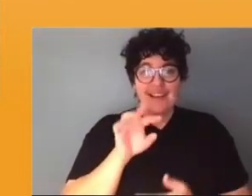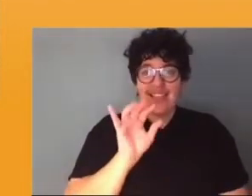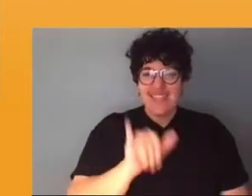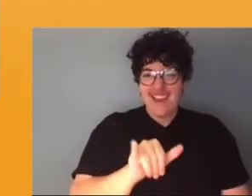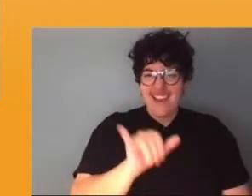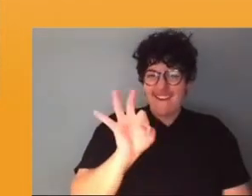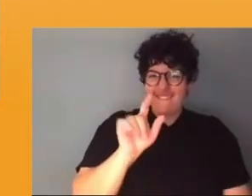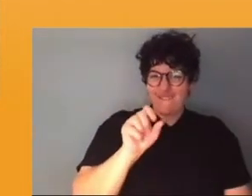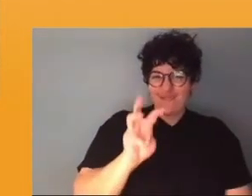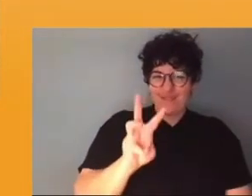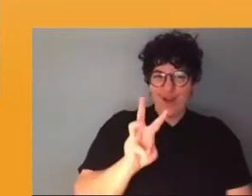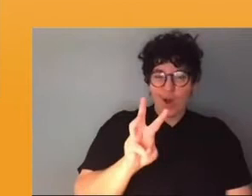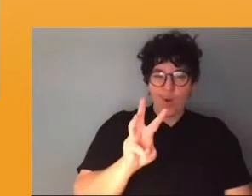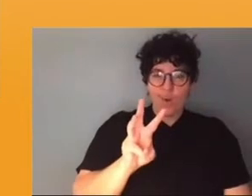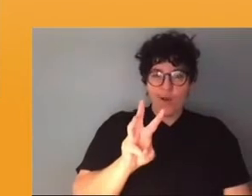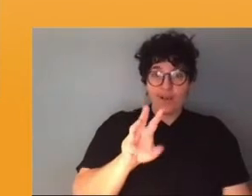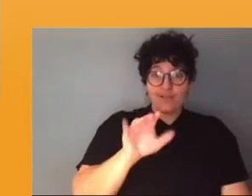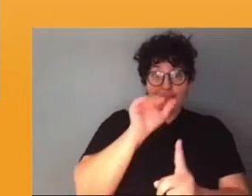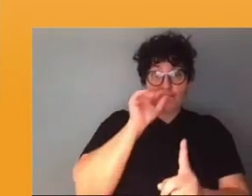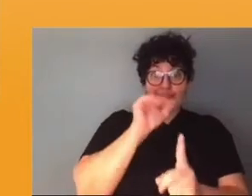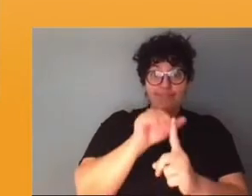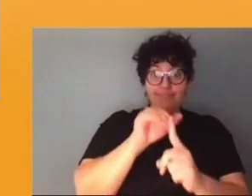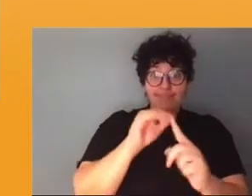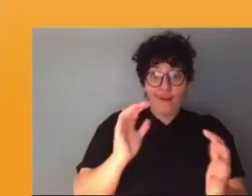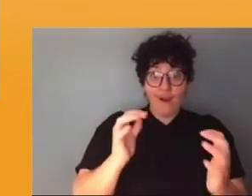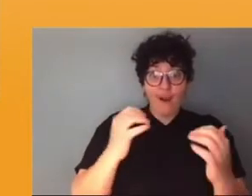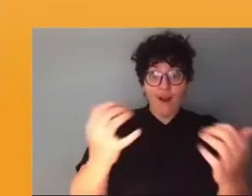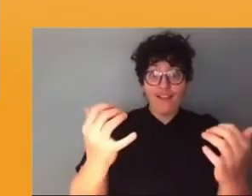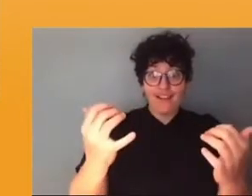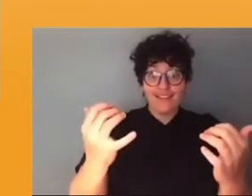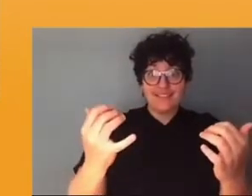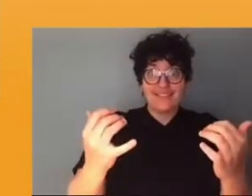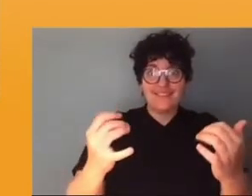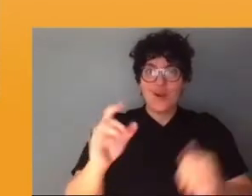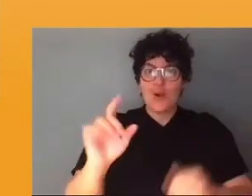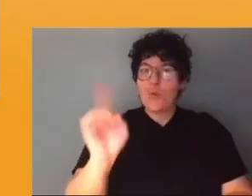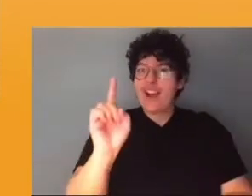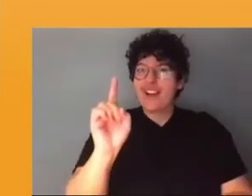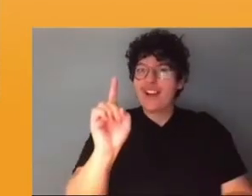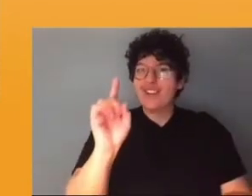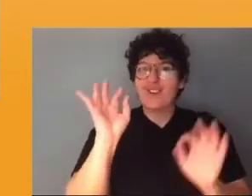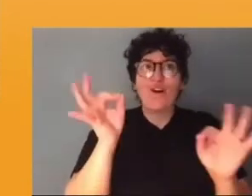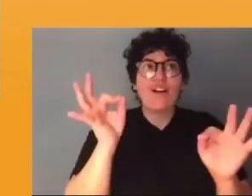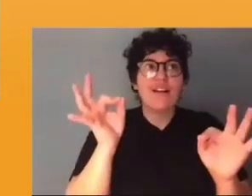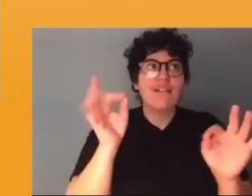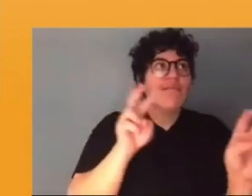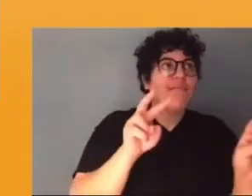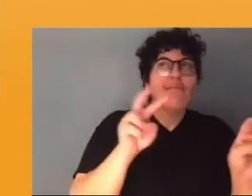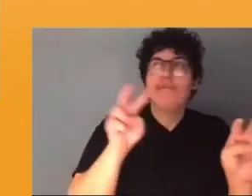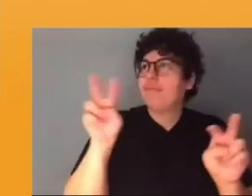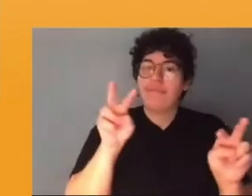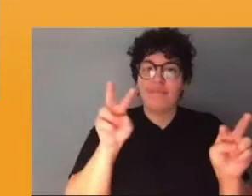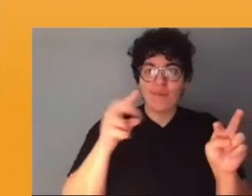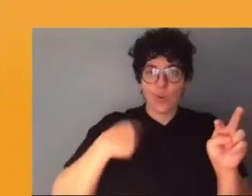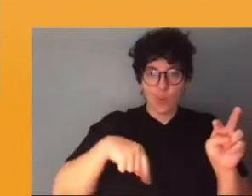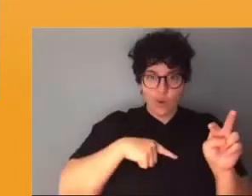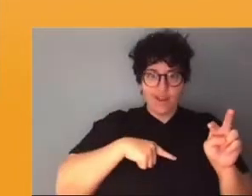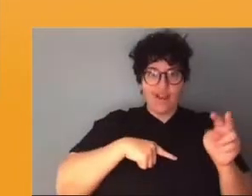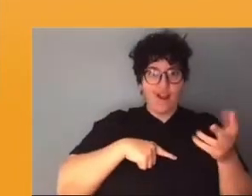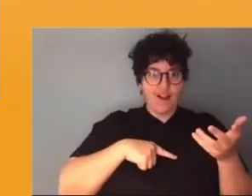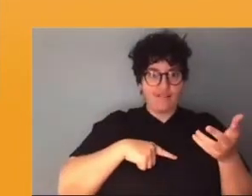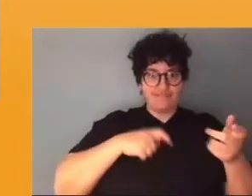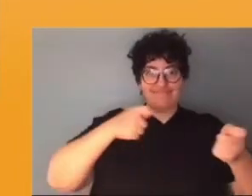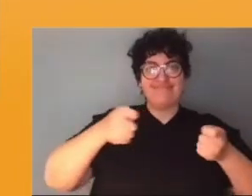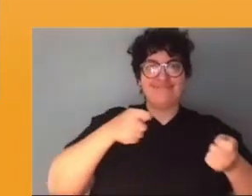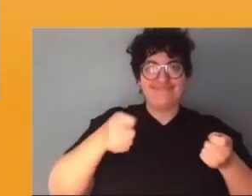Y comunica al público que hay que mirar hacia donde nosotros queremos